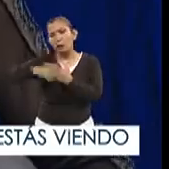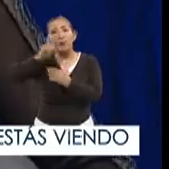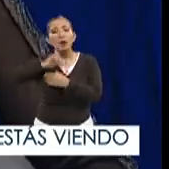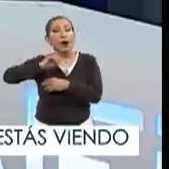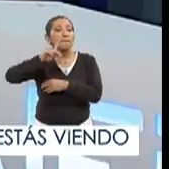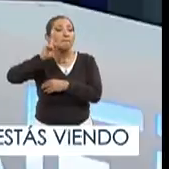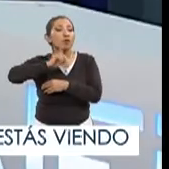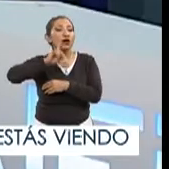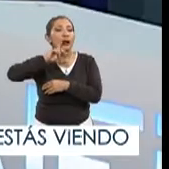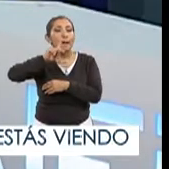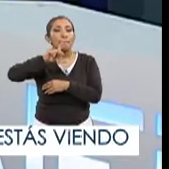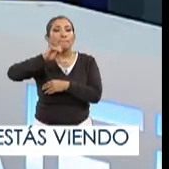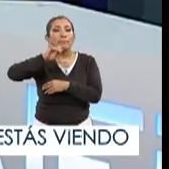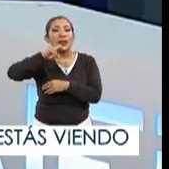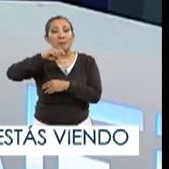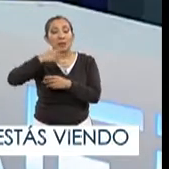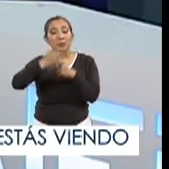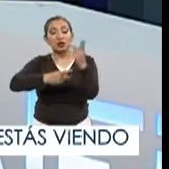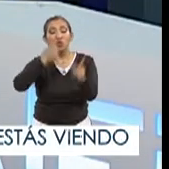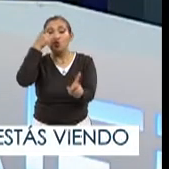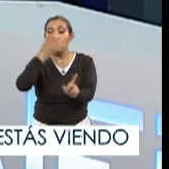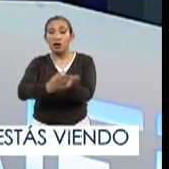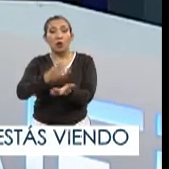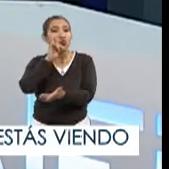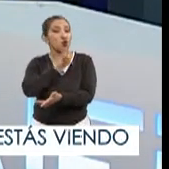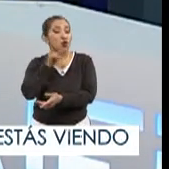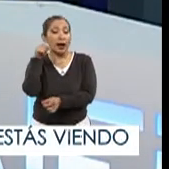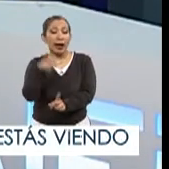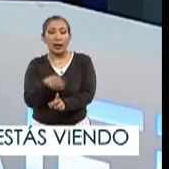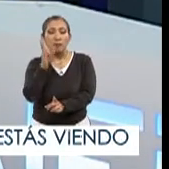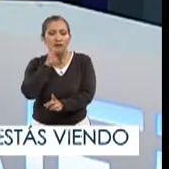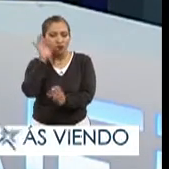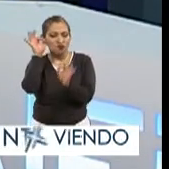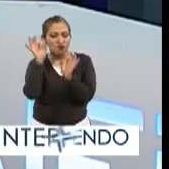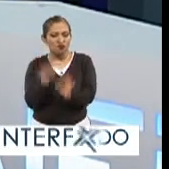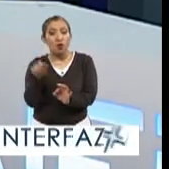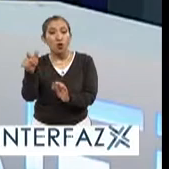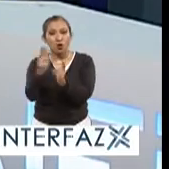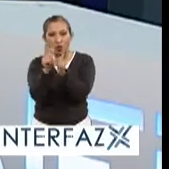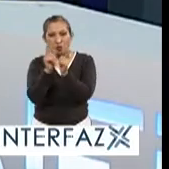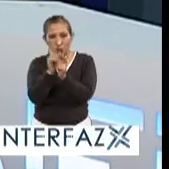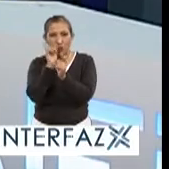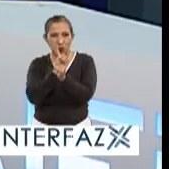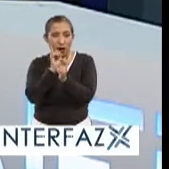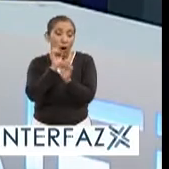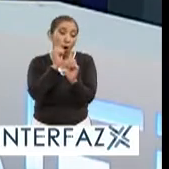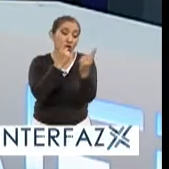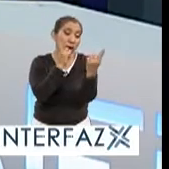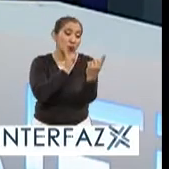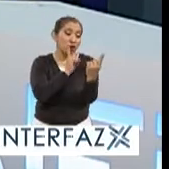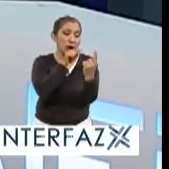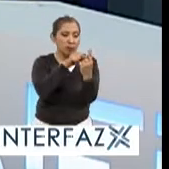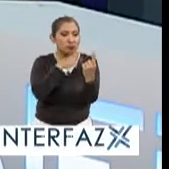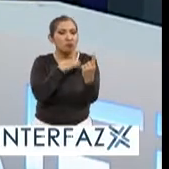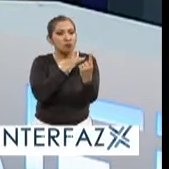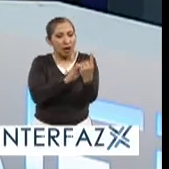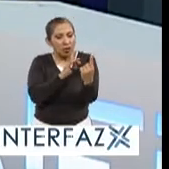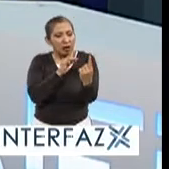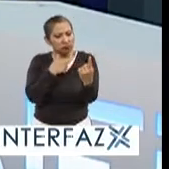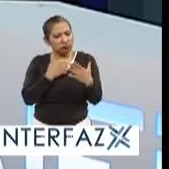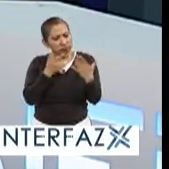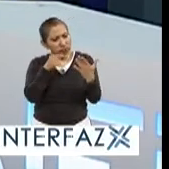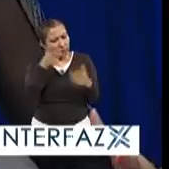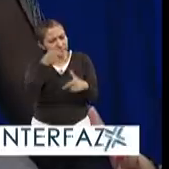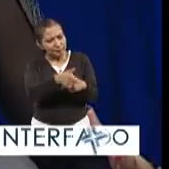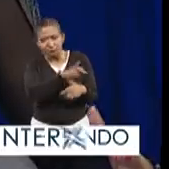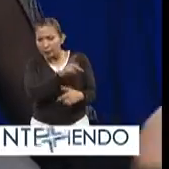Mujer Pyme. Uh-huh. Es un crédito solo para mujeres y está comprobado que un grupo de mujeres o una mujer es más confiable